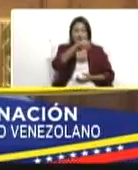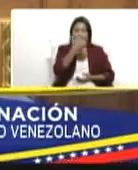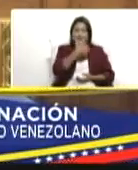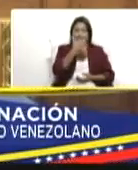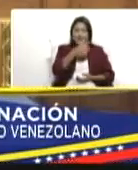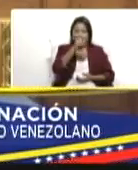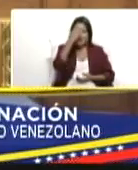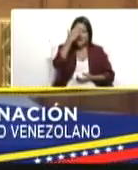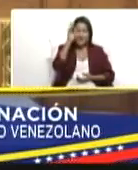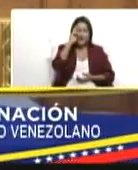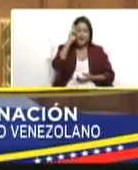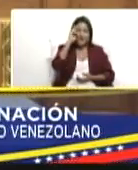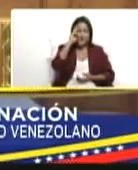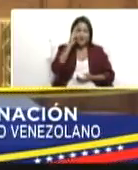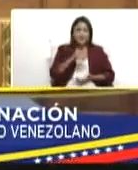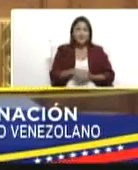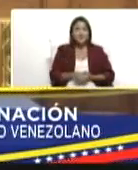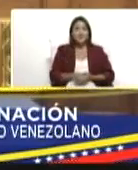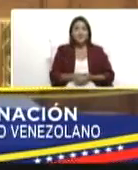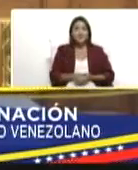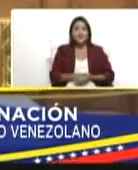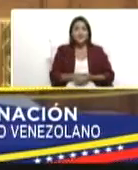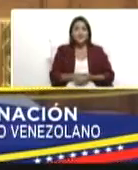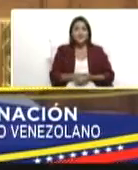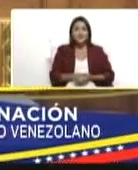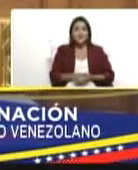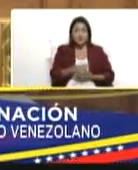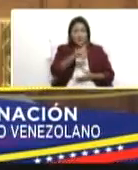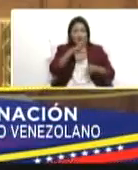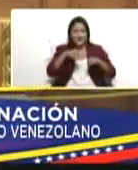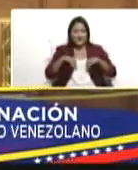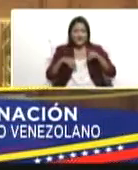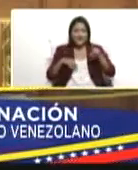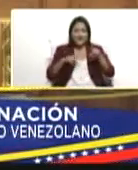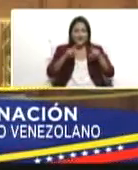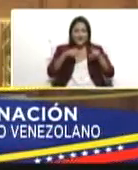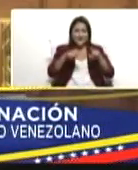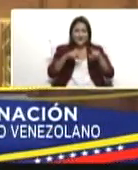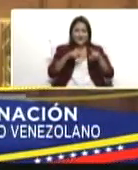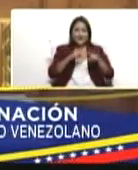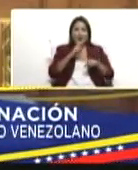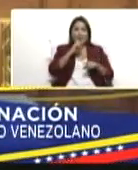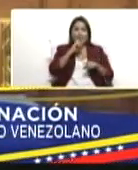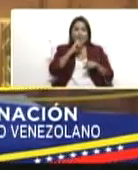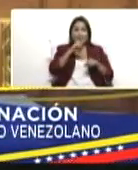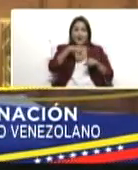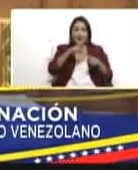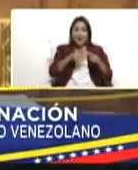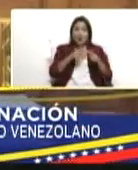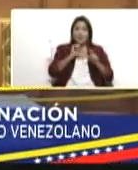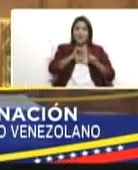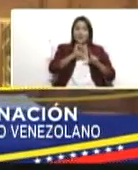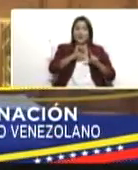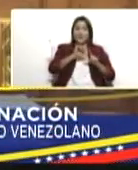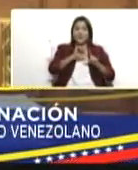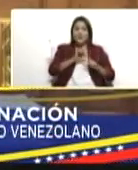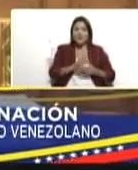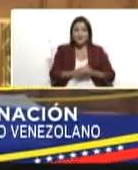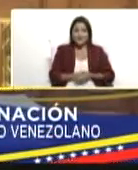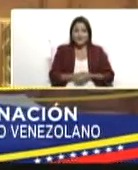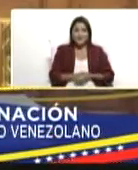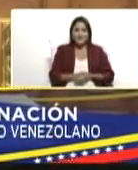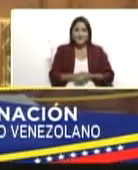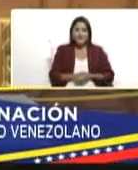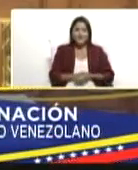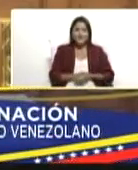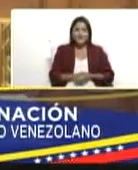verdad son sectarios ustedes lo reconoce Pedro eres sario tú Ah sí como